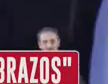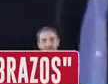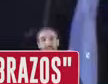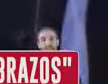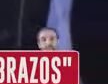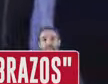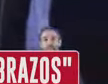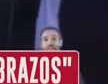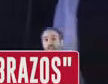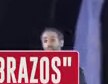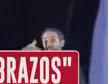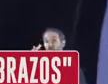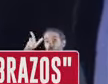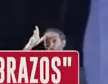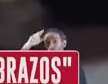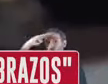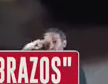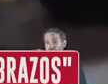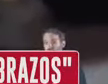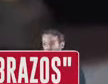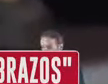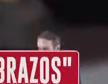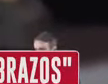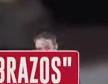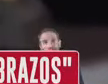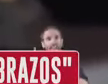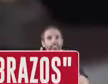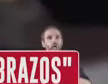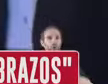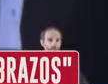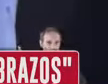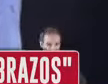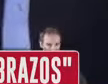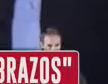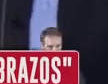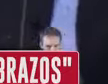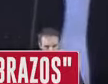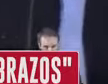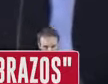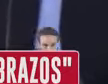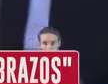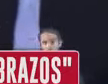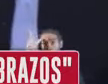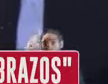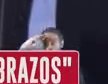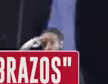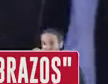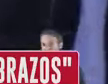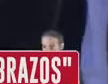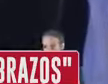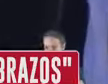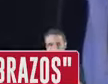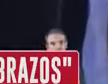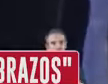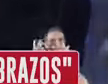y en ocho meses hicimos tecnópolis ocho meses hicimos tecnópolis